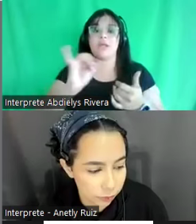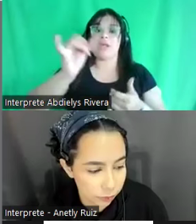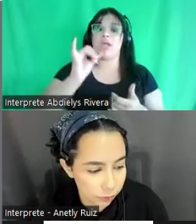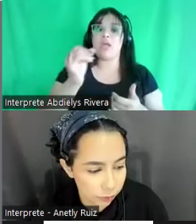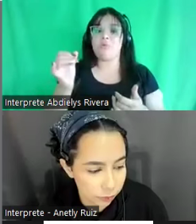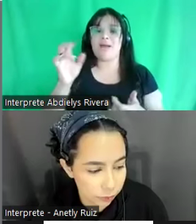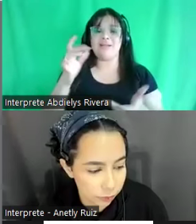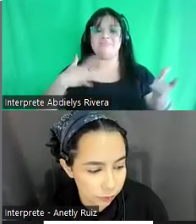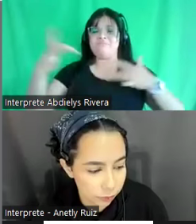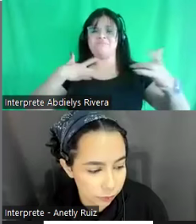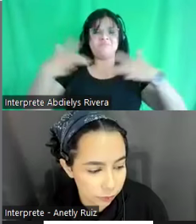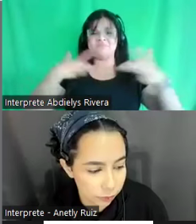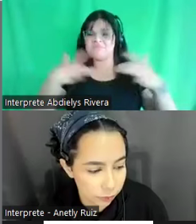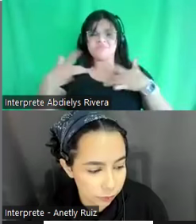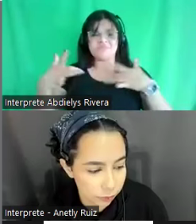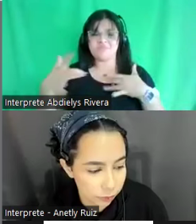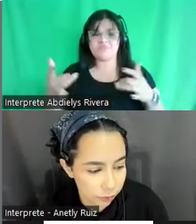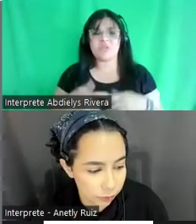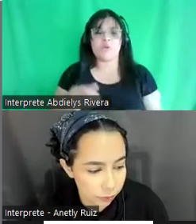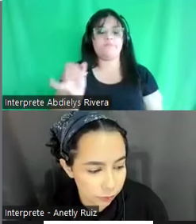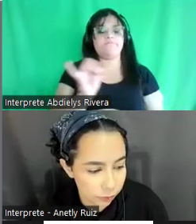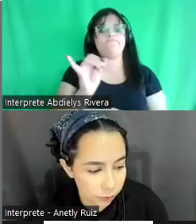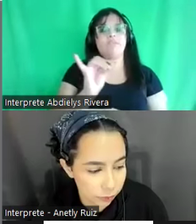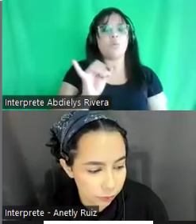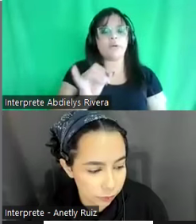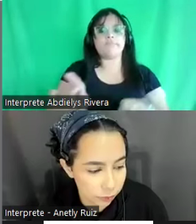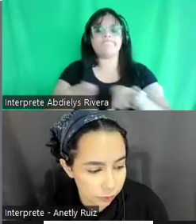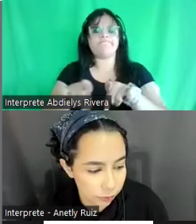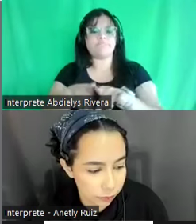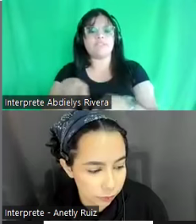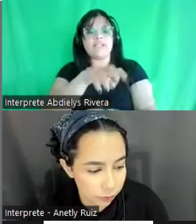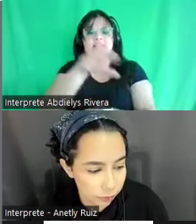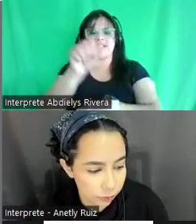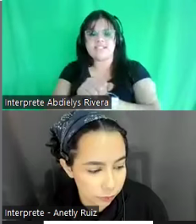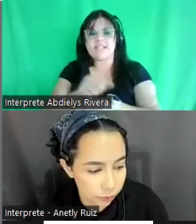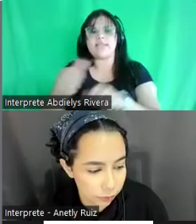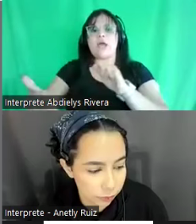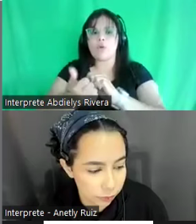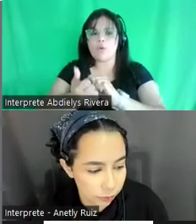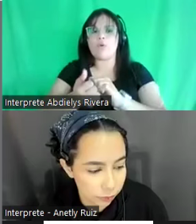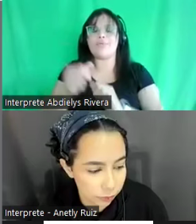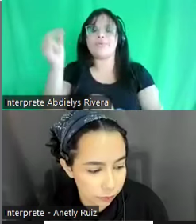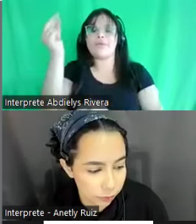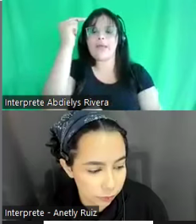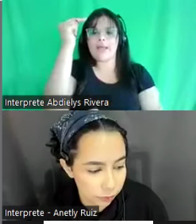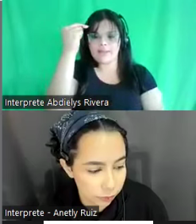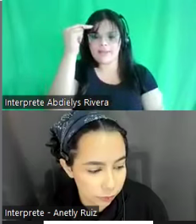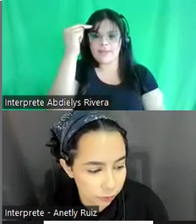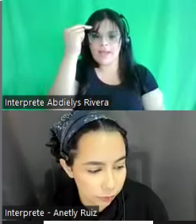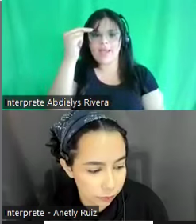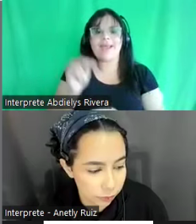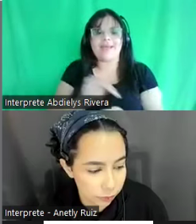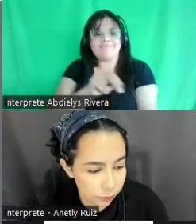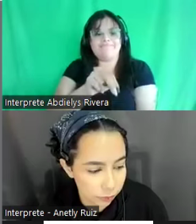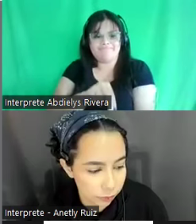con neurólogo a 8 meses del incidente, suma dificultad con médicos en el área oeste que acepten pacientes